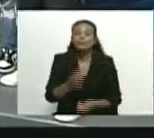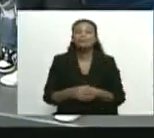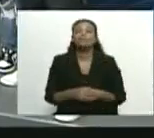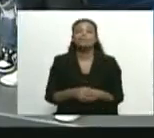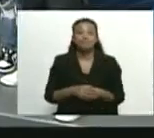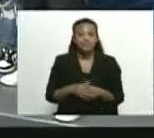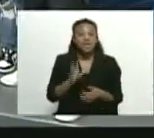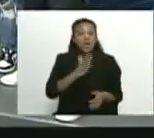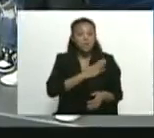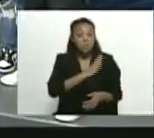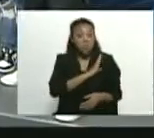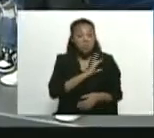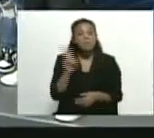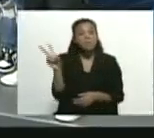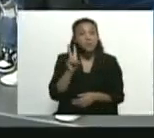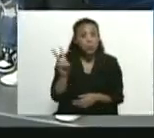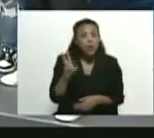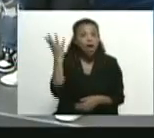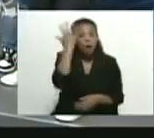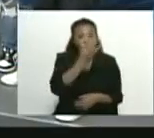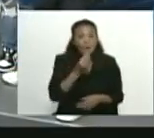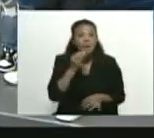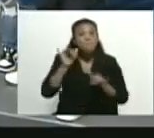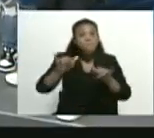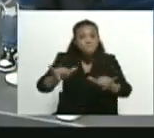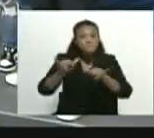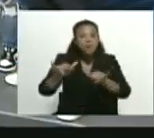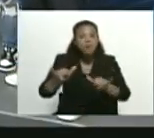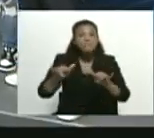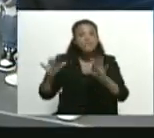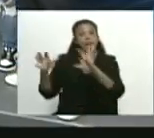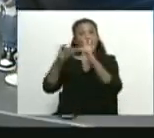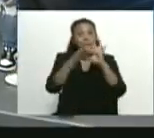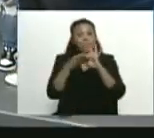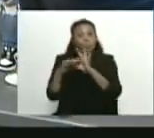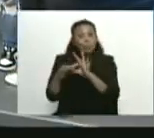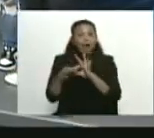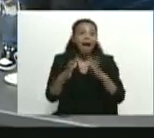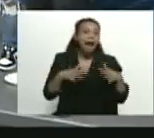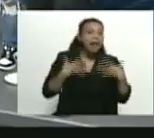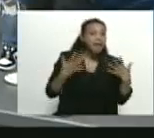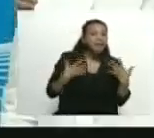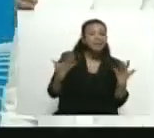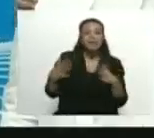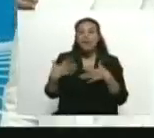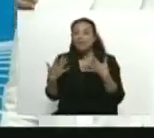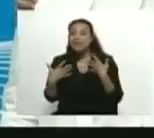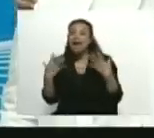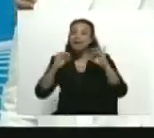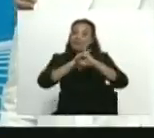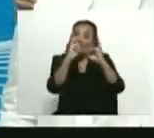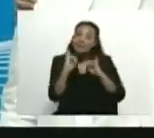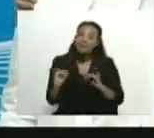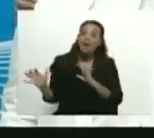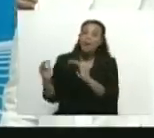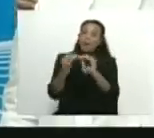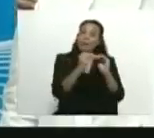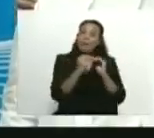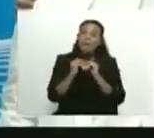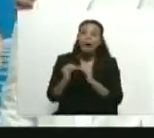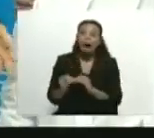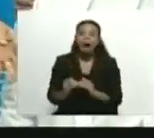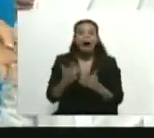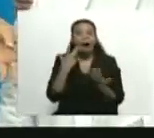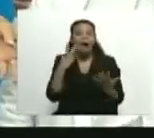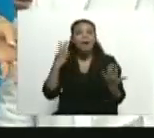de nuestra Venezuela. Y es la juventud, juventud con juventud, alegría con alegría, felicidad con felicidad. Vamos